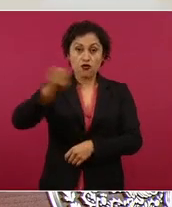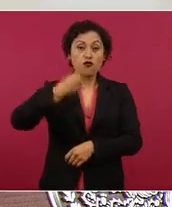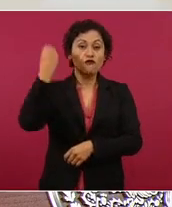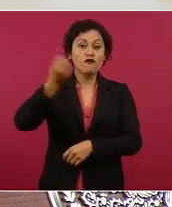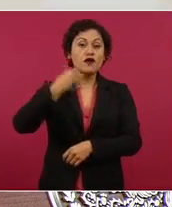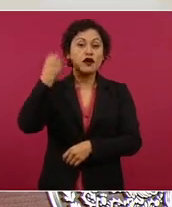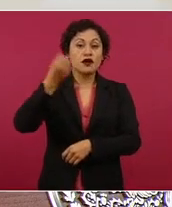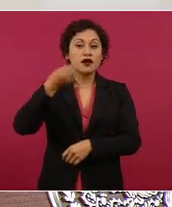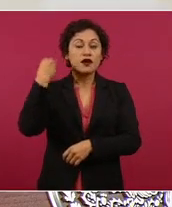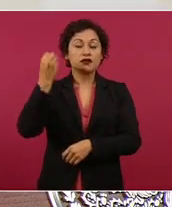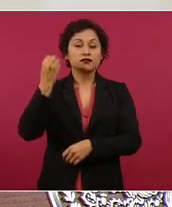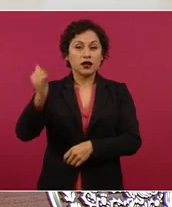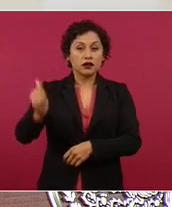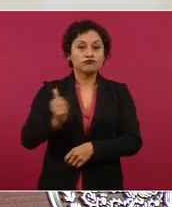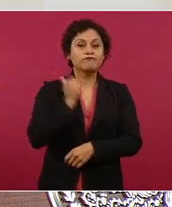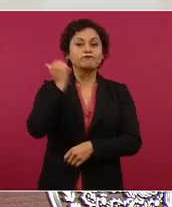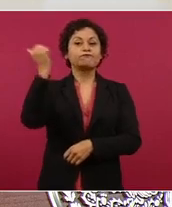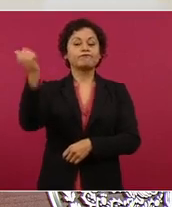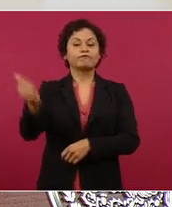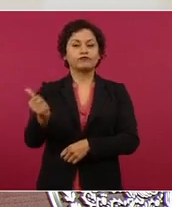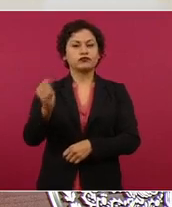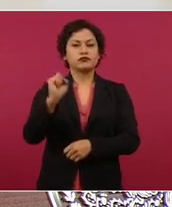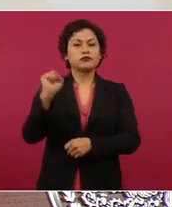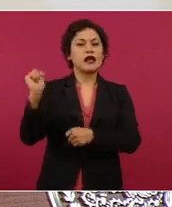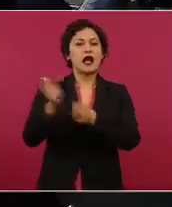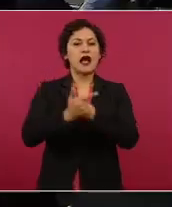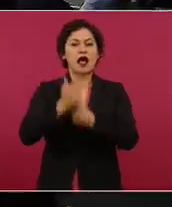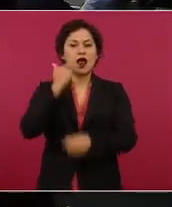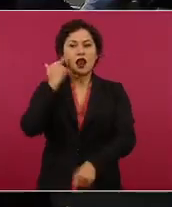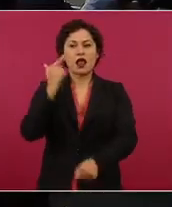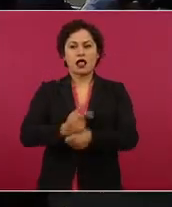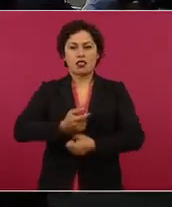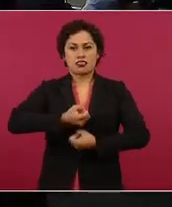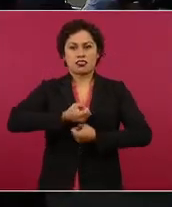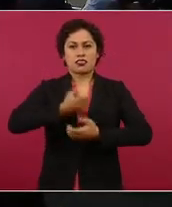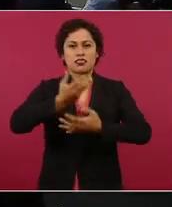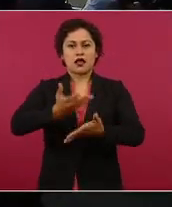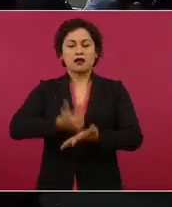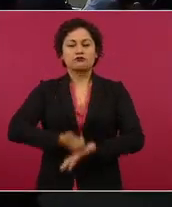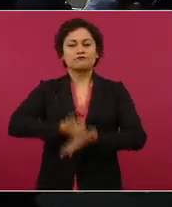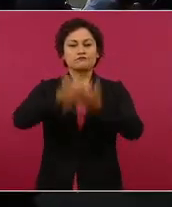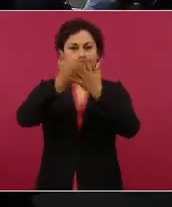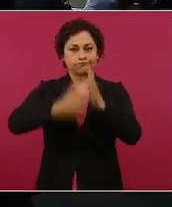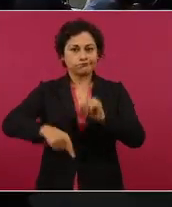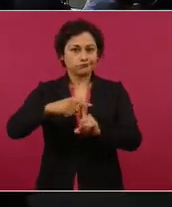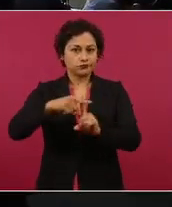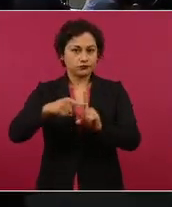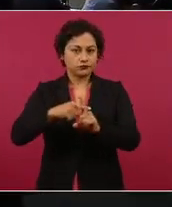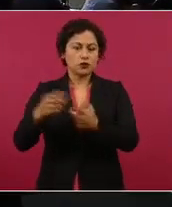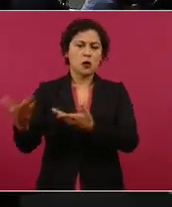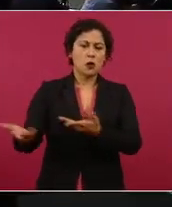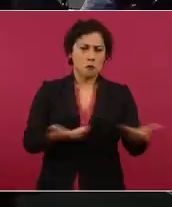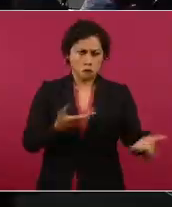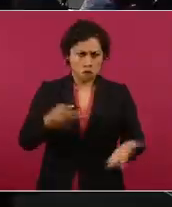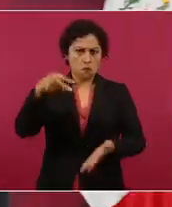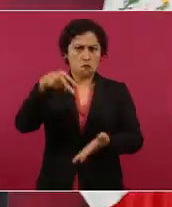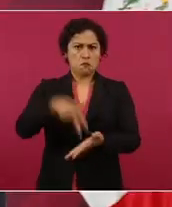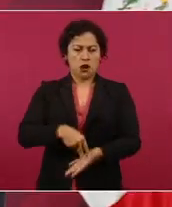quienes tengan algo que decir, quienes tengan algo que aportar en beneficio de